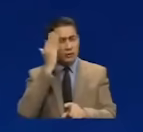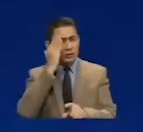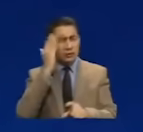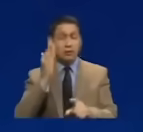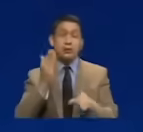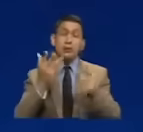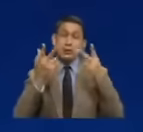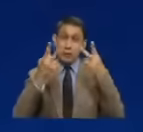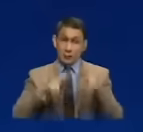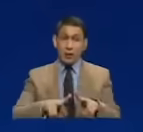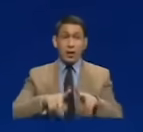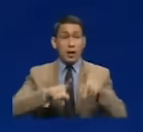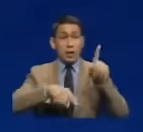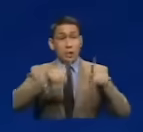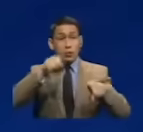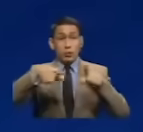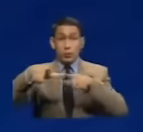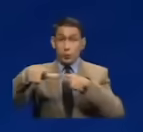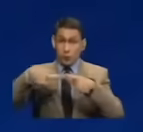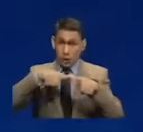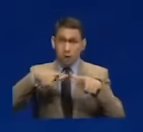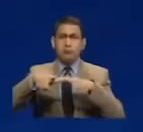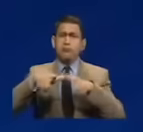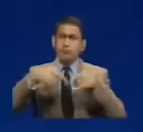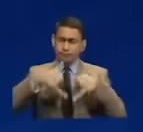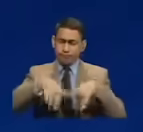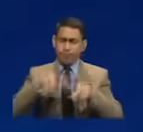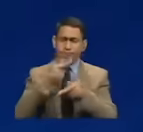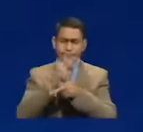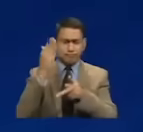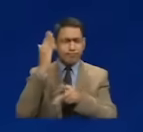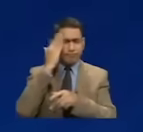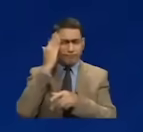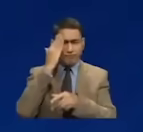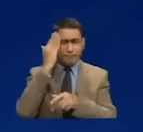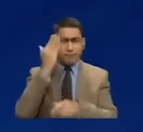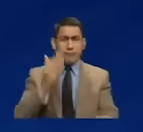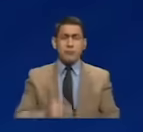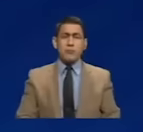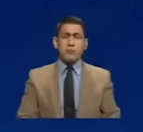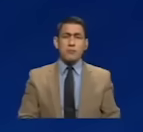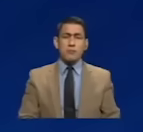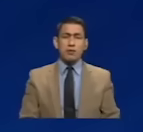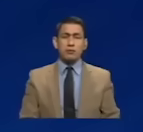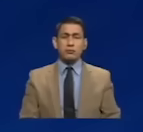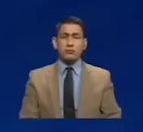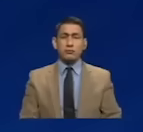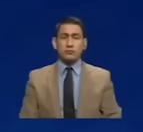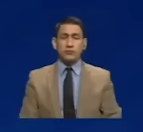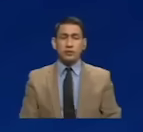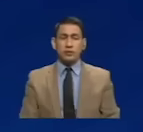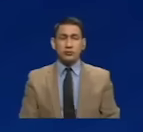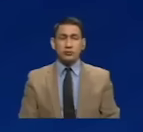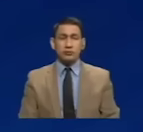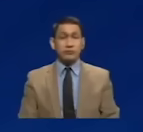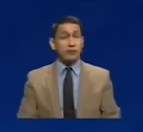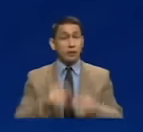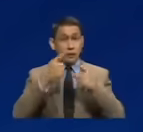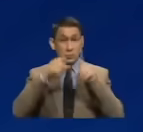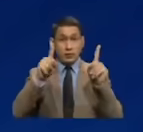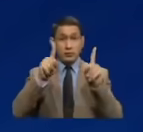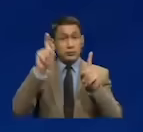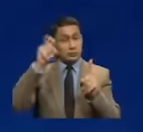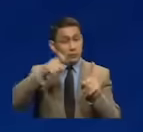también, algunas cuevas, algunas madrigueras, por así decirlo, a las que deben en cualquier momento llegar